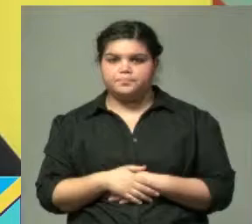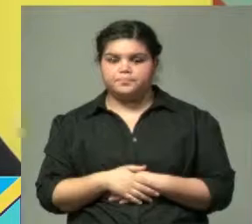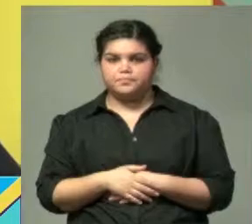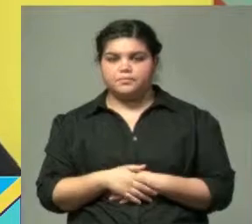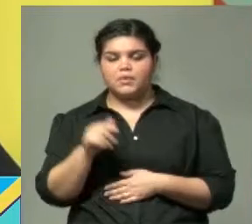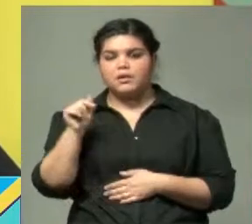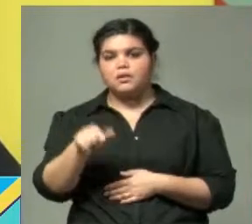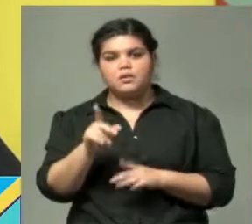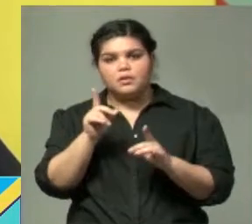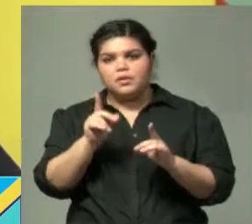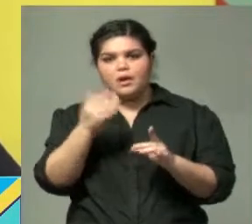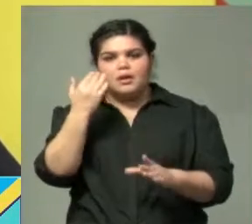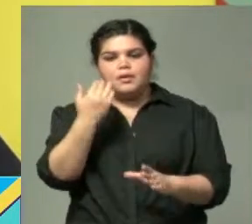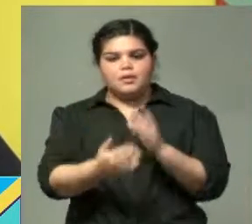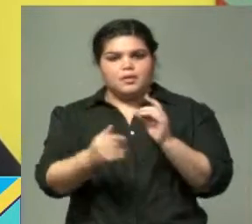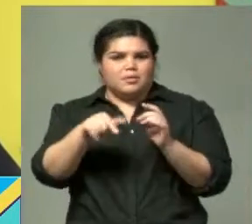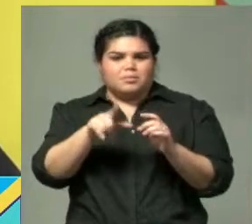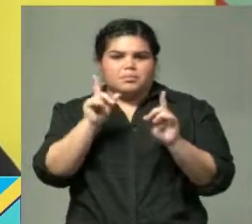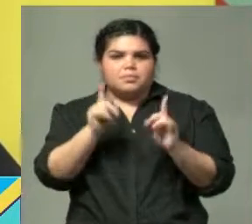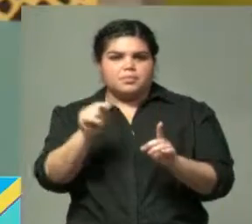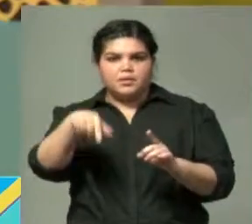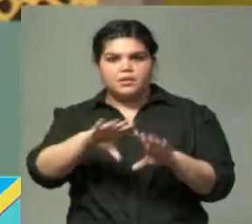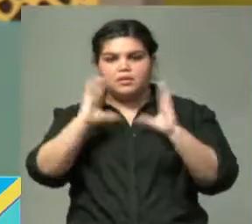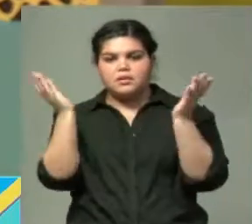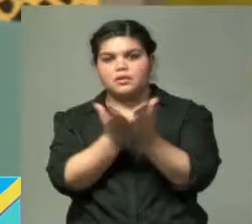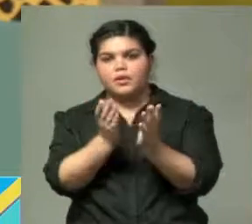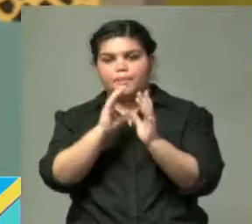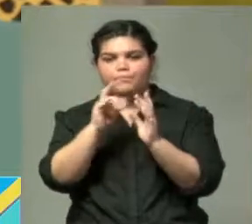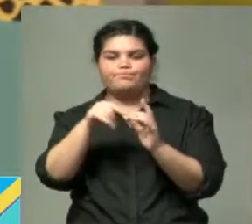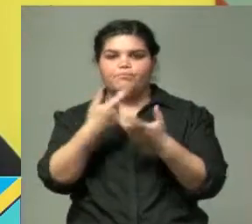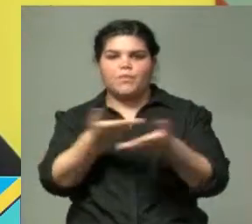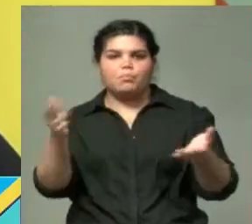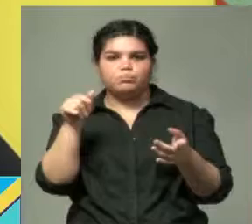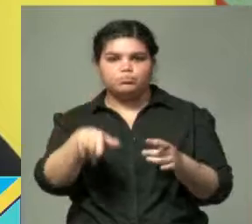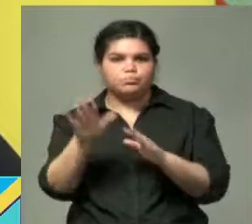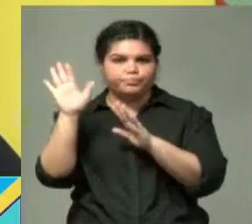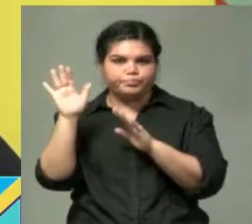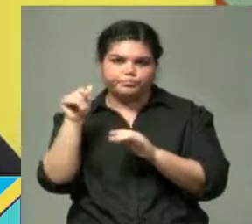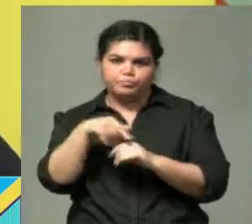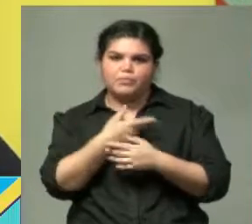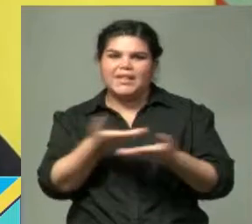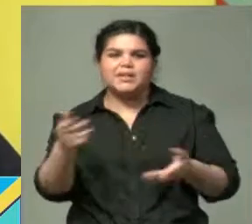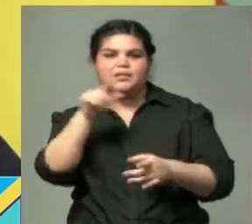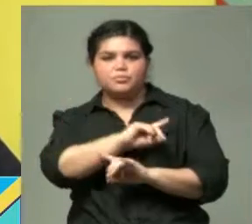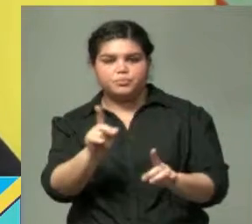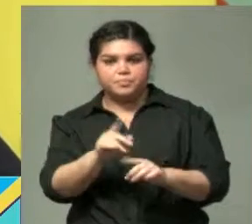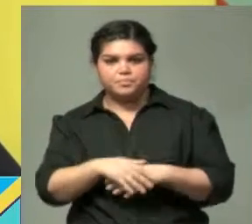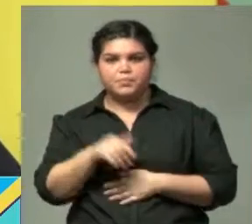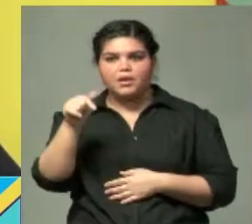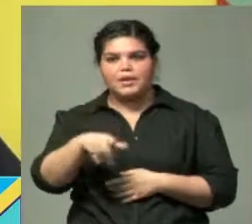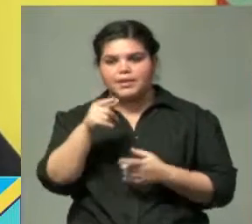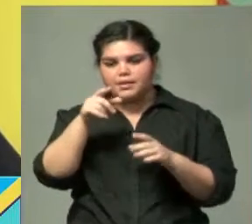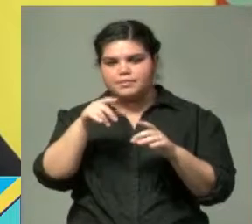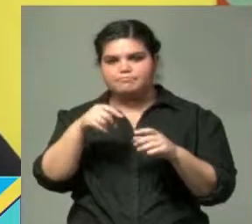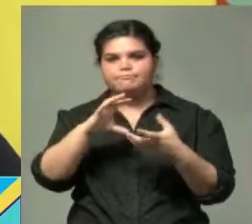que vaya o escape a este marco general que tiene el mundo. Obviamente el sistema en sí es más de